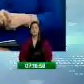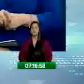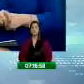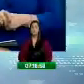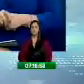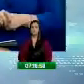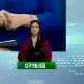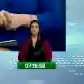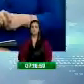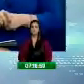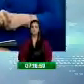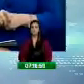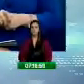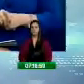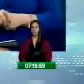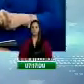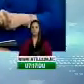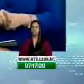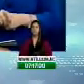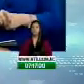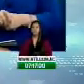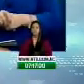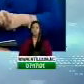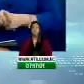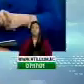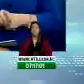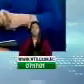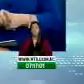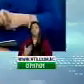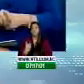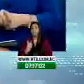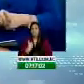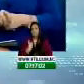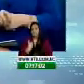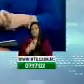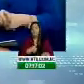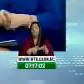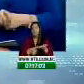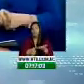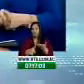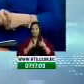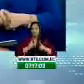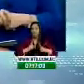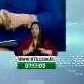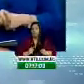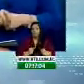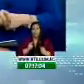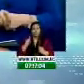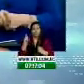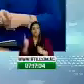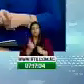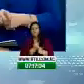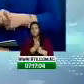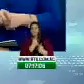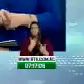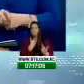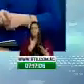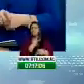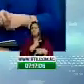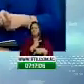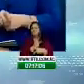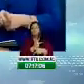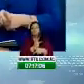Bueno, Luisa, todos estamos expuestos, los profesionales de la salud. Sin embargo, estamos tomando todas las